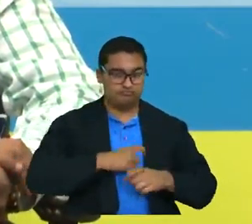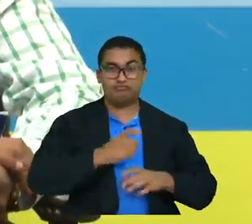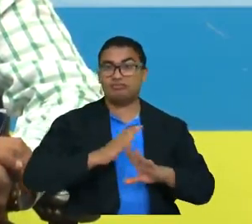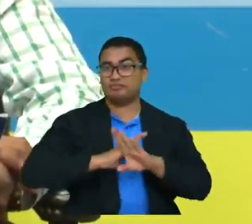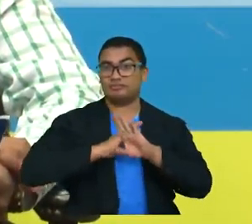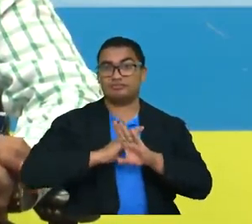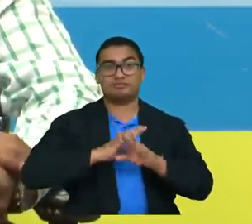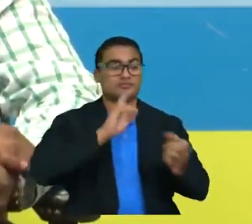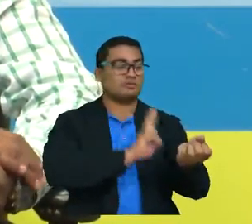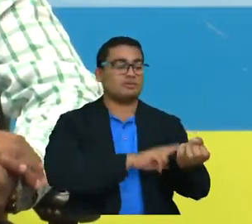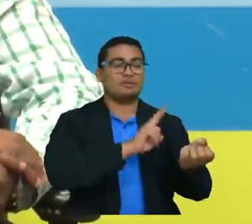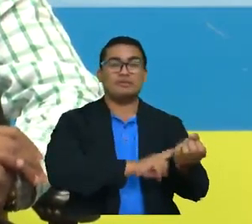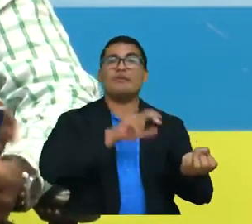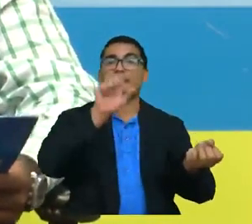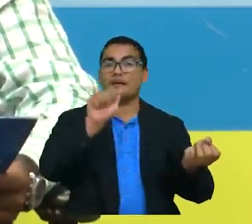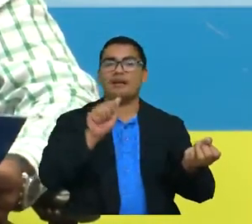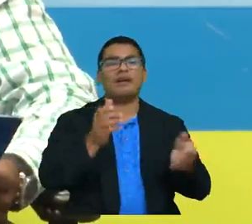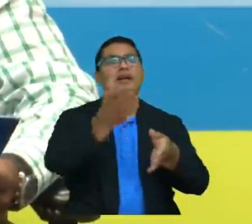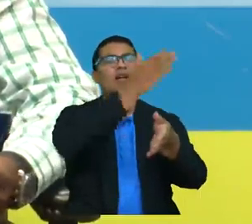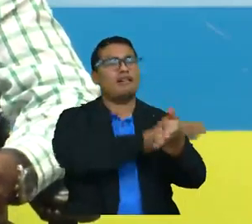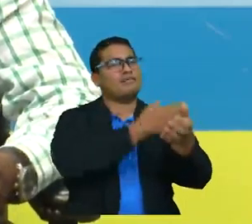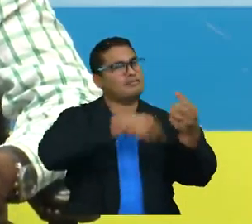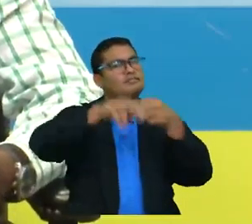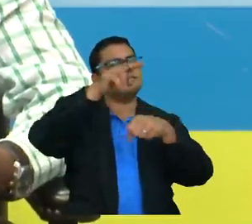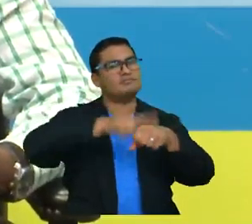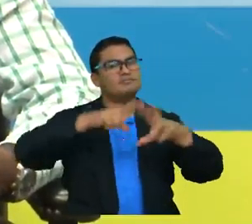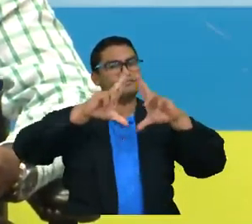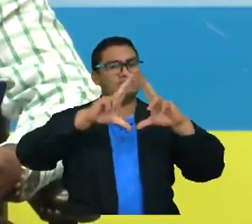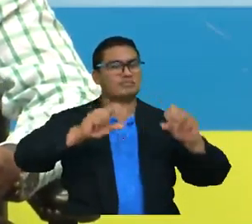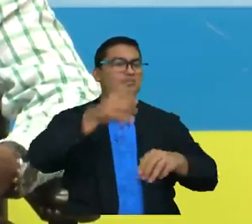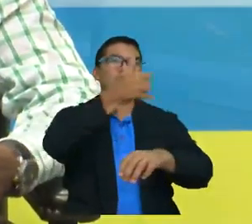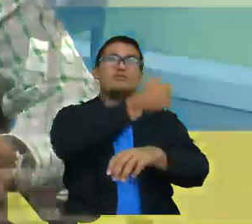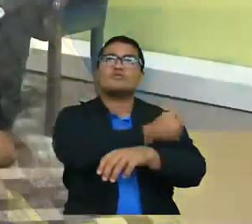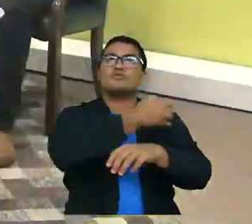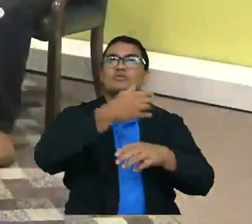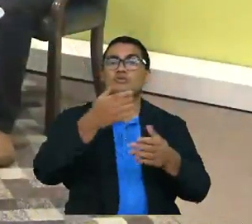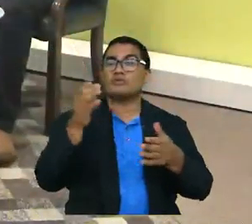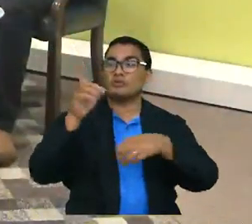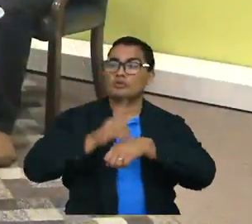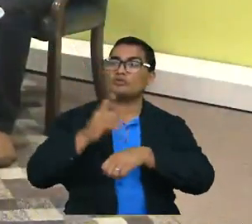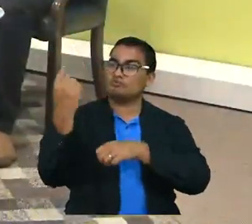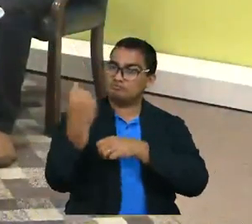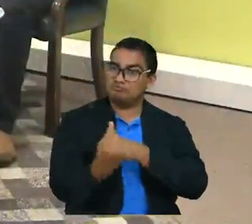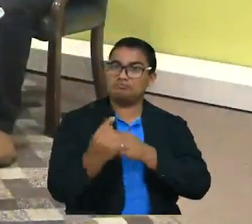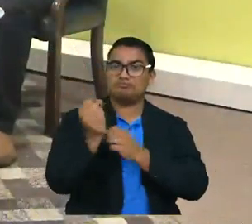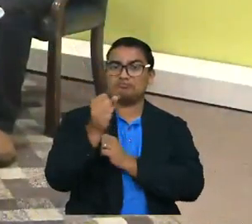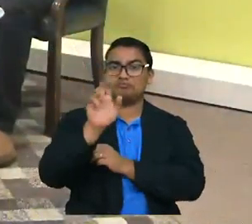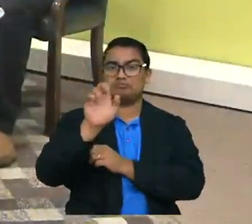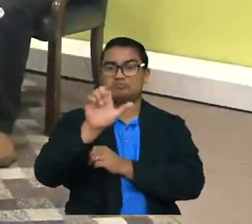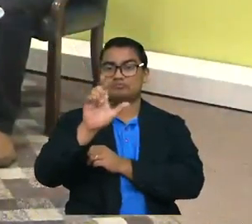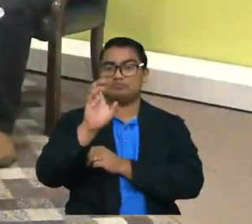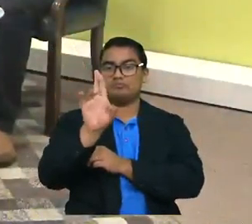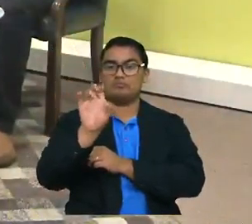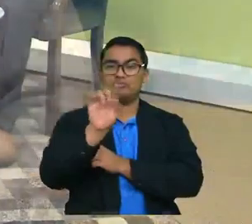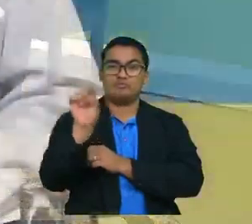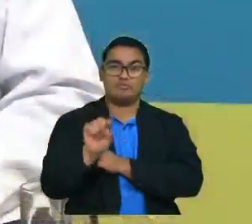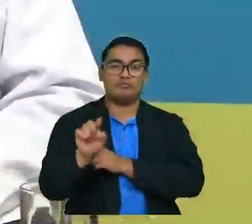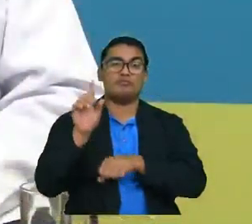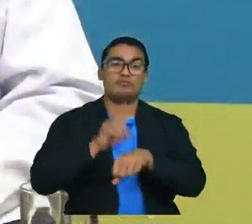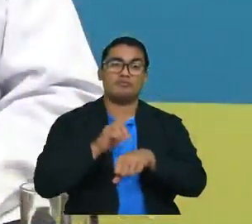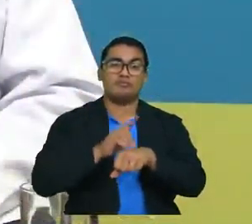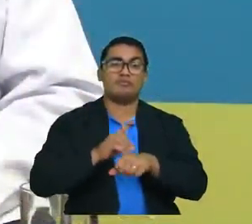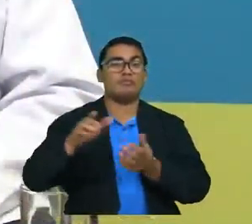A durante la Jornada Nacional de vacunación. Tenemos como invitado al doctor Saúl Cruz, quien es médico general